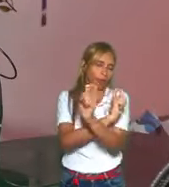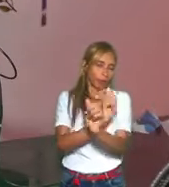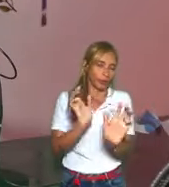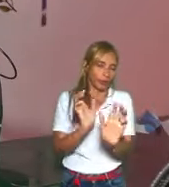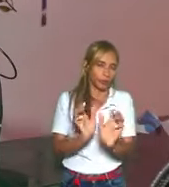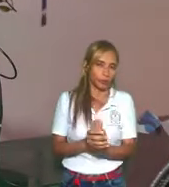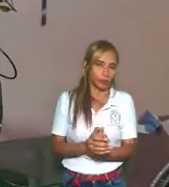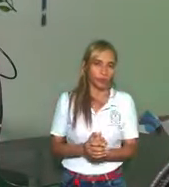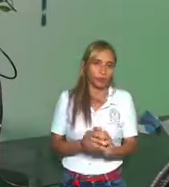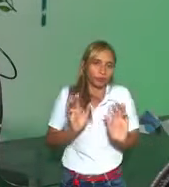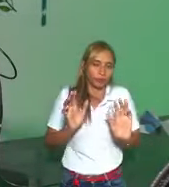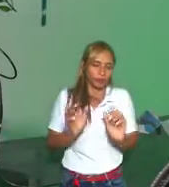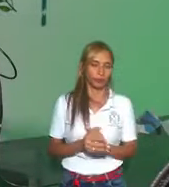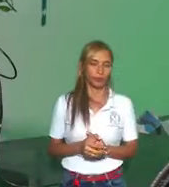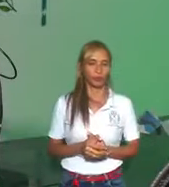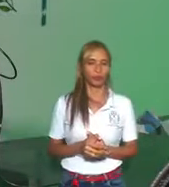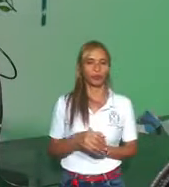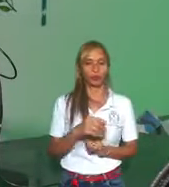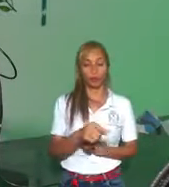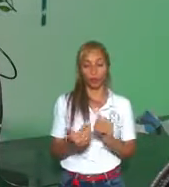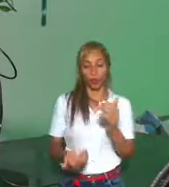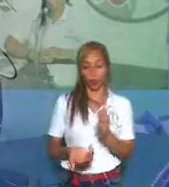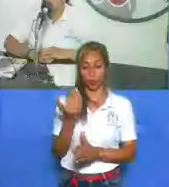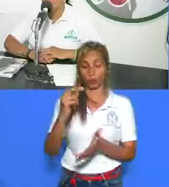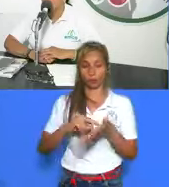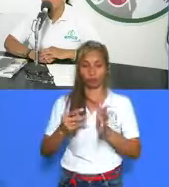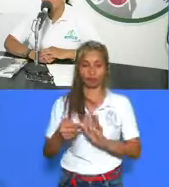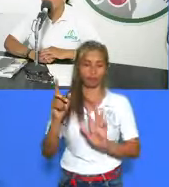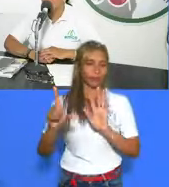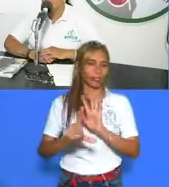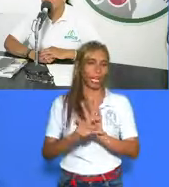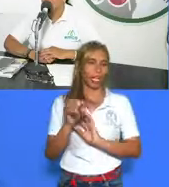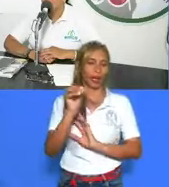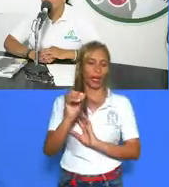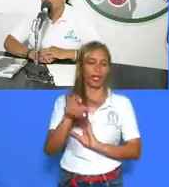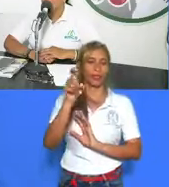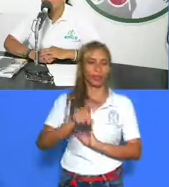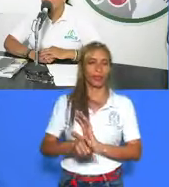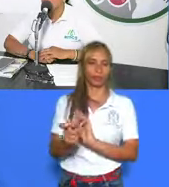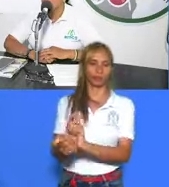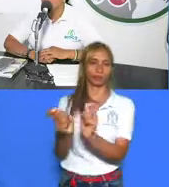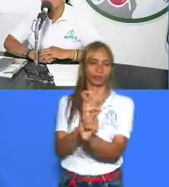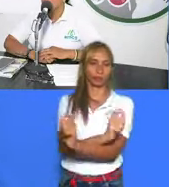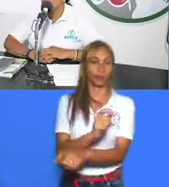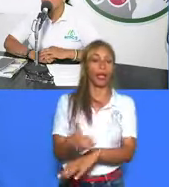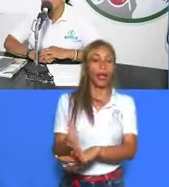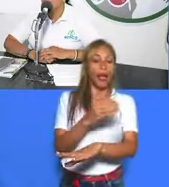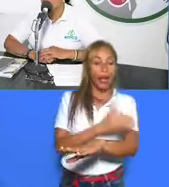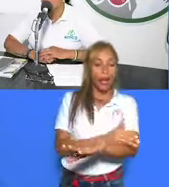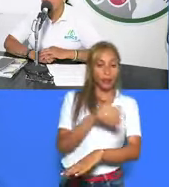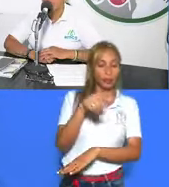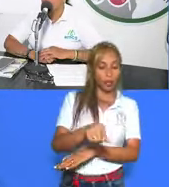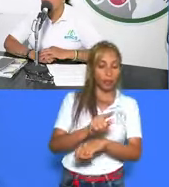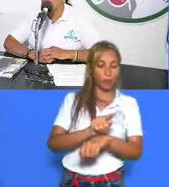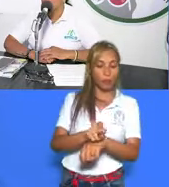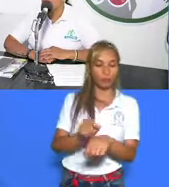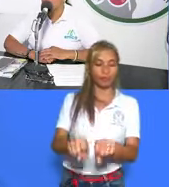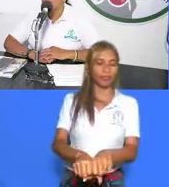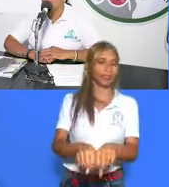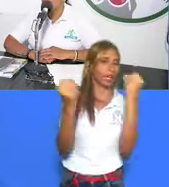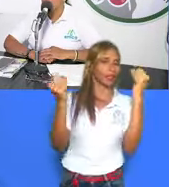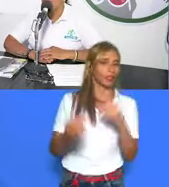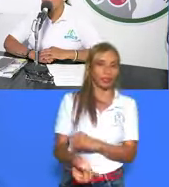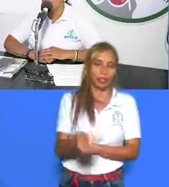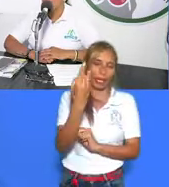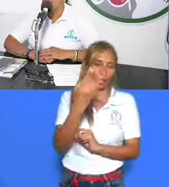usuario, cuando haya una nueva tecnología. Entonces, pues eso es lo que buscamos. Antes de que su medidor le falle, porque ya está, o